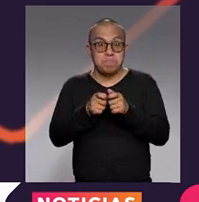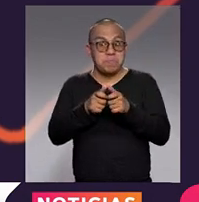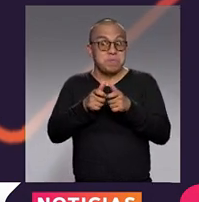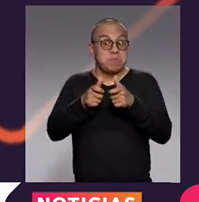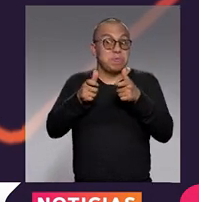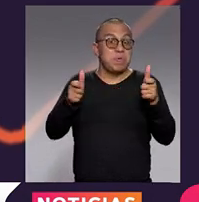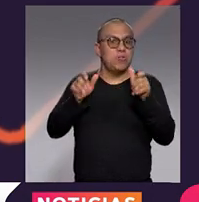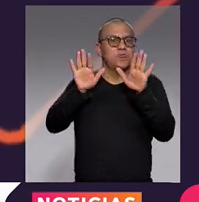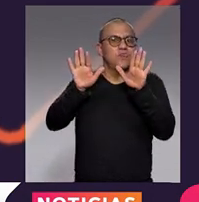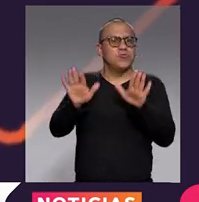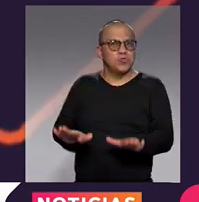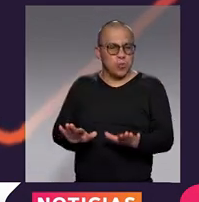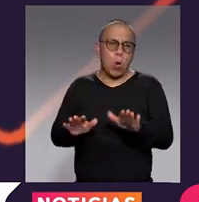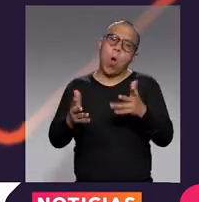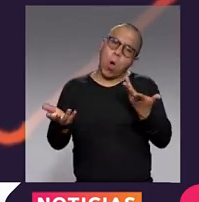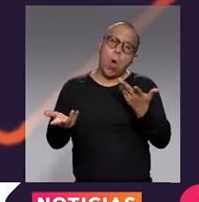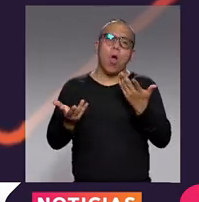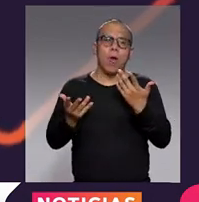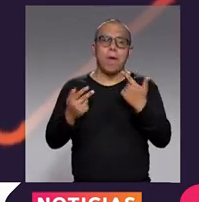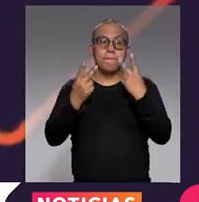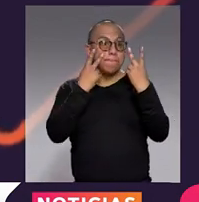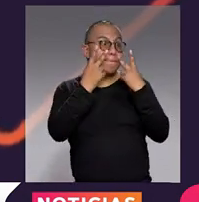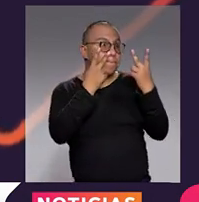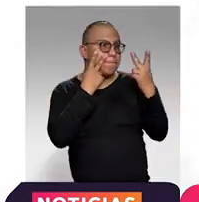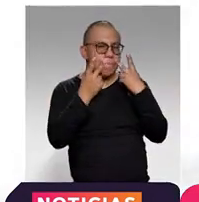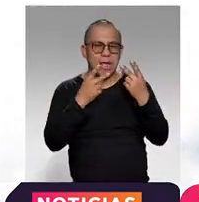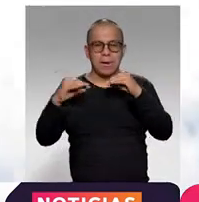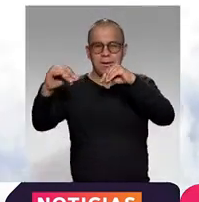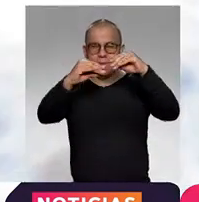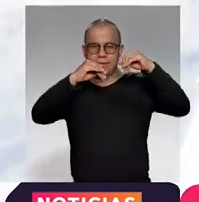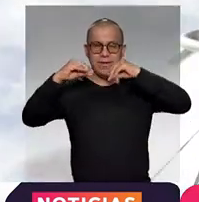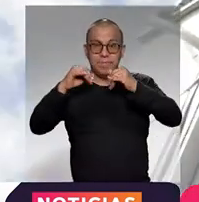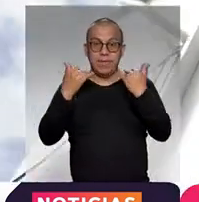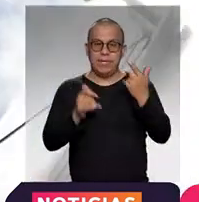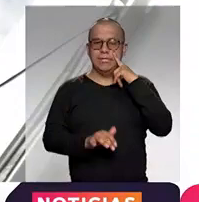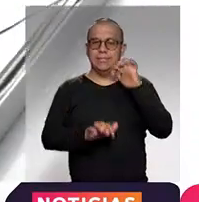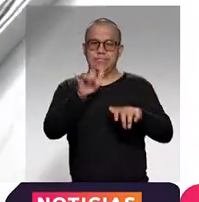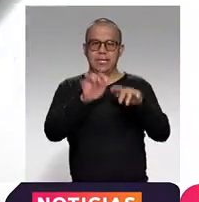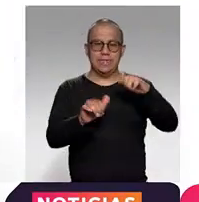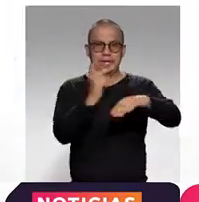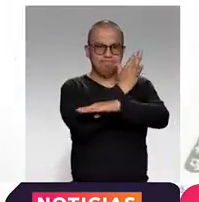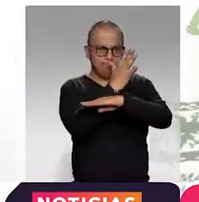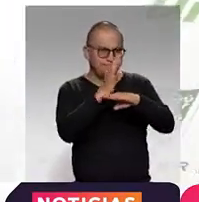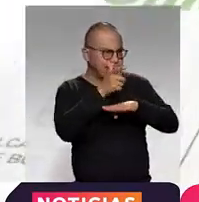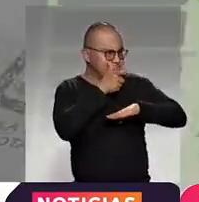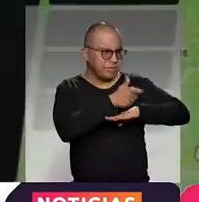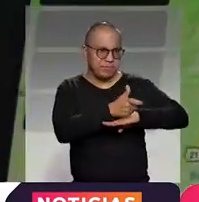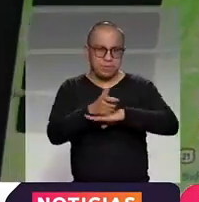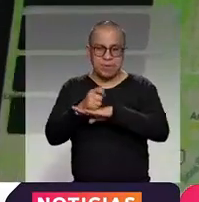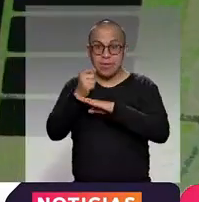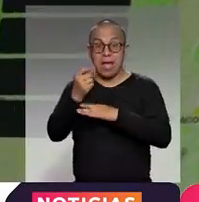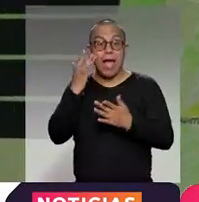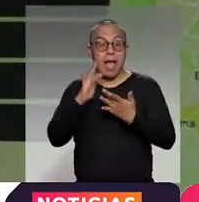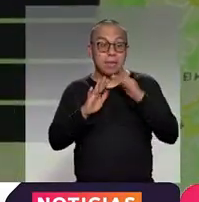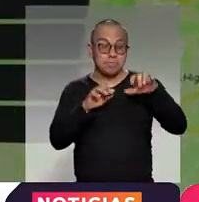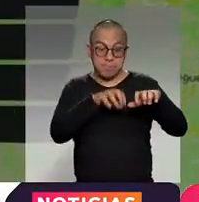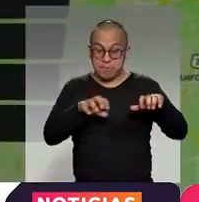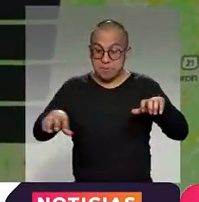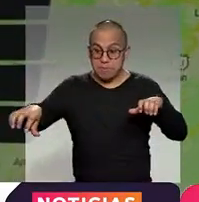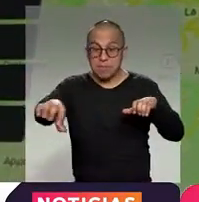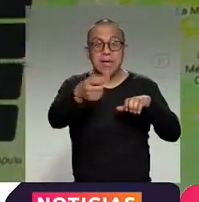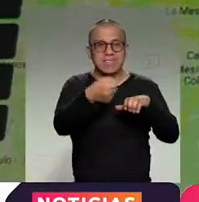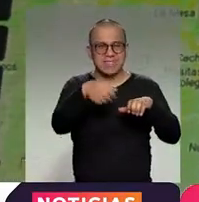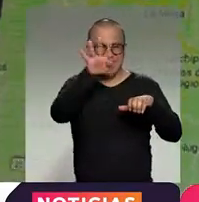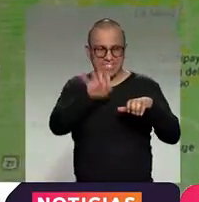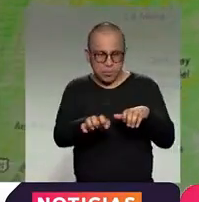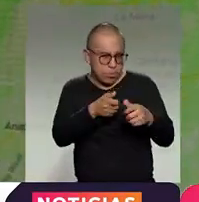incremento de reducción de la visibilidad por material particulado. La Secretaría de Ambiente vigila el fenómeno en las 19 estaciones que conforman